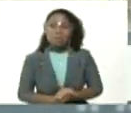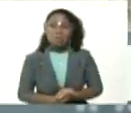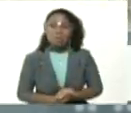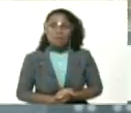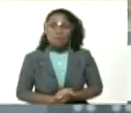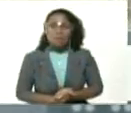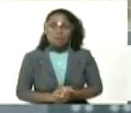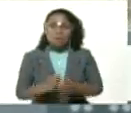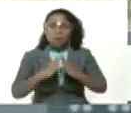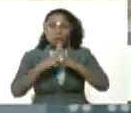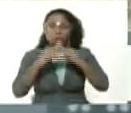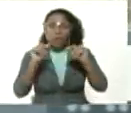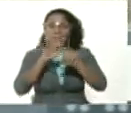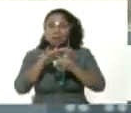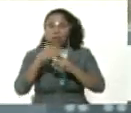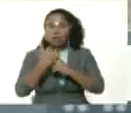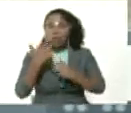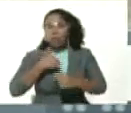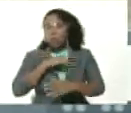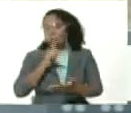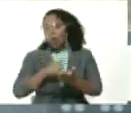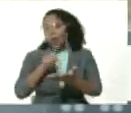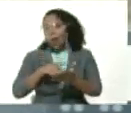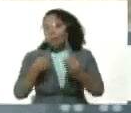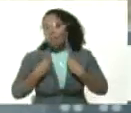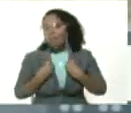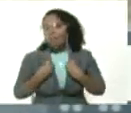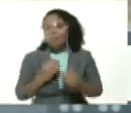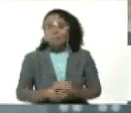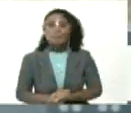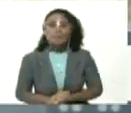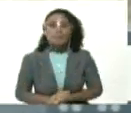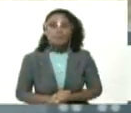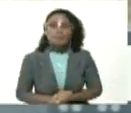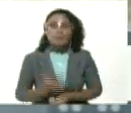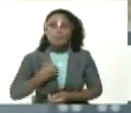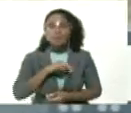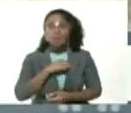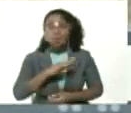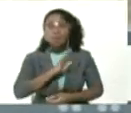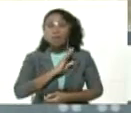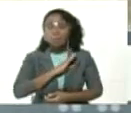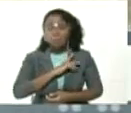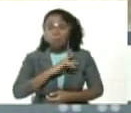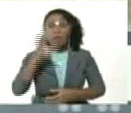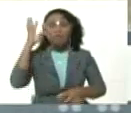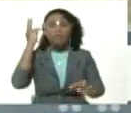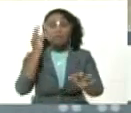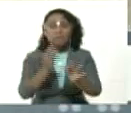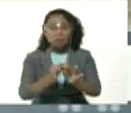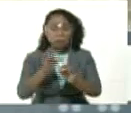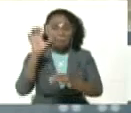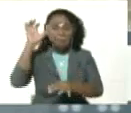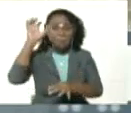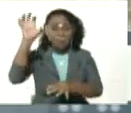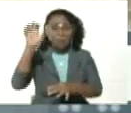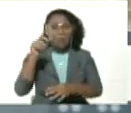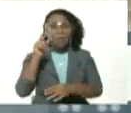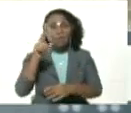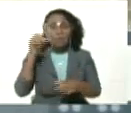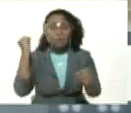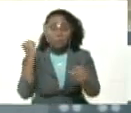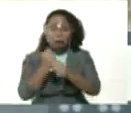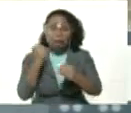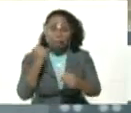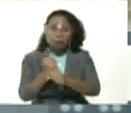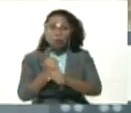En todas las circunstancias que nos ha tocado vivir, hemos tenido fe en nuestra patria, en sus trabajadores,